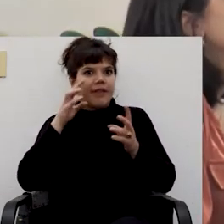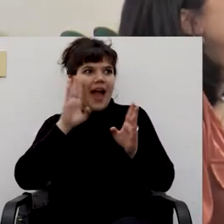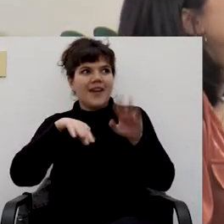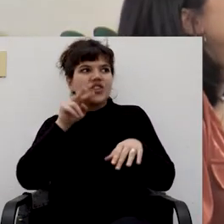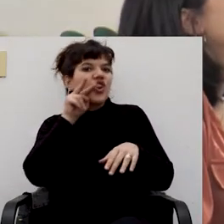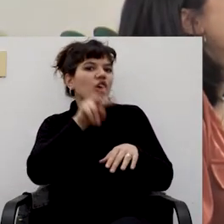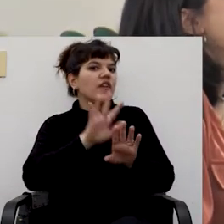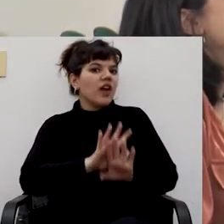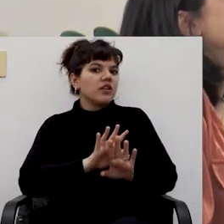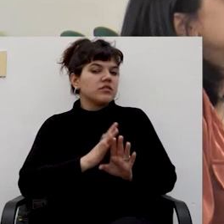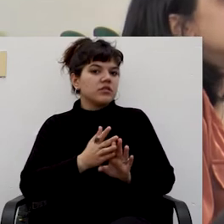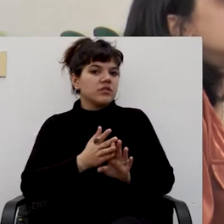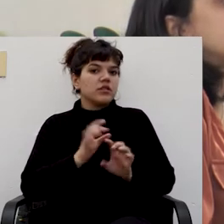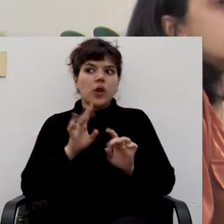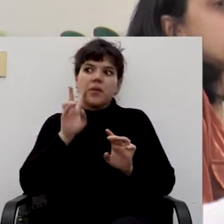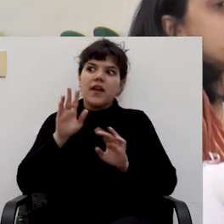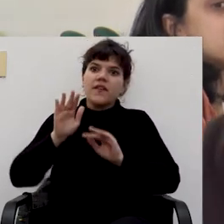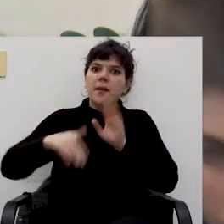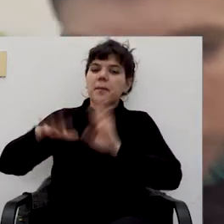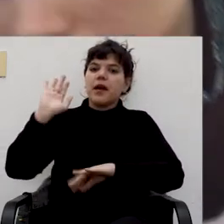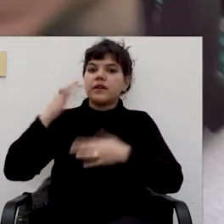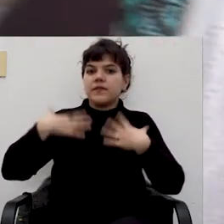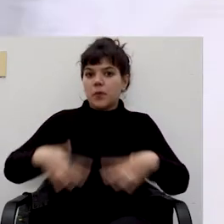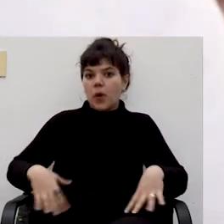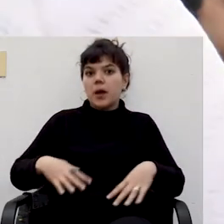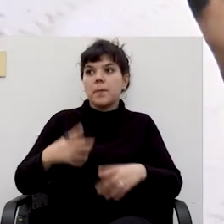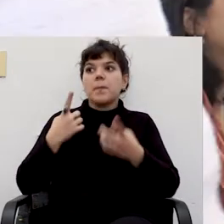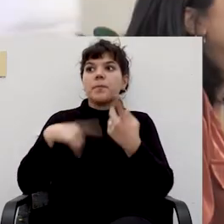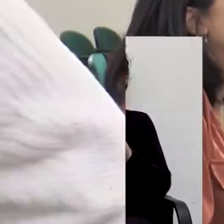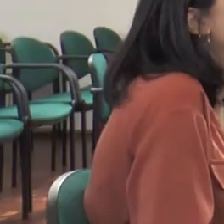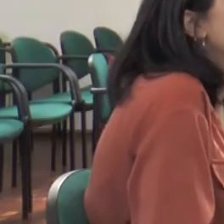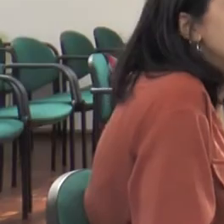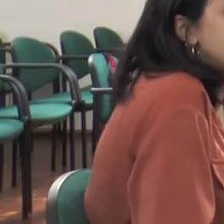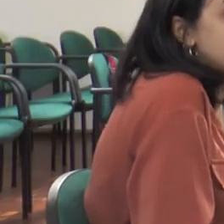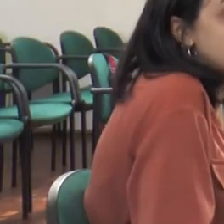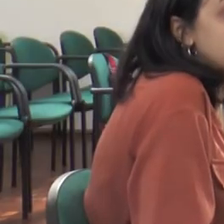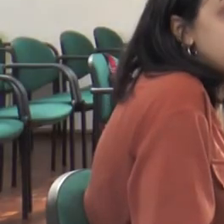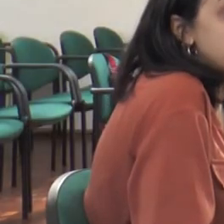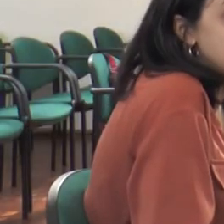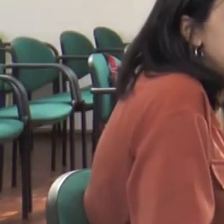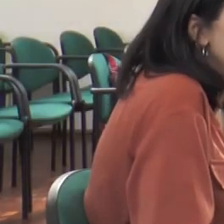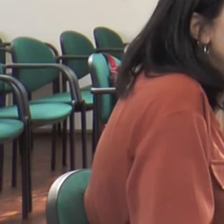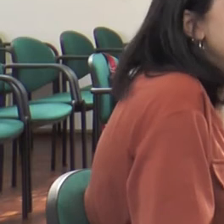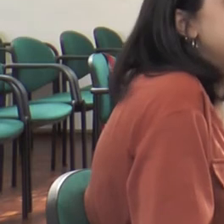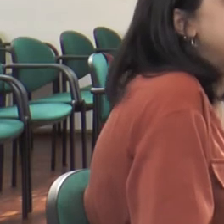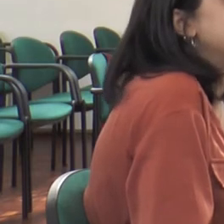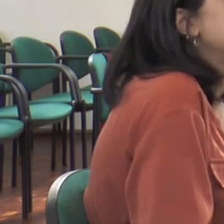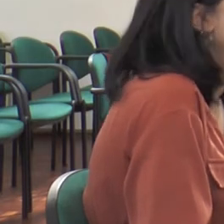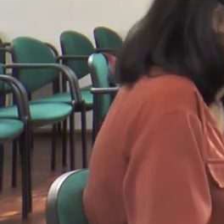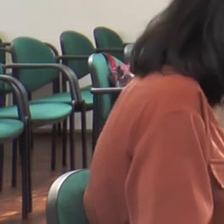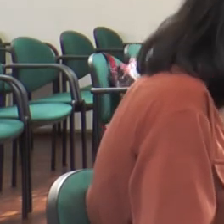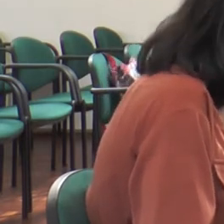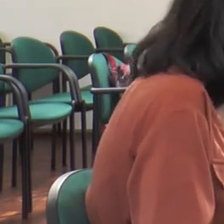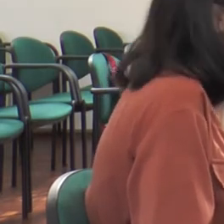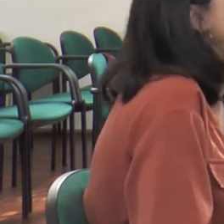invisibilizadas. Y en este sentido, me parece que está bueno el documento que ustedes enviaron del